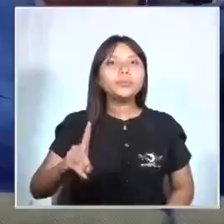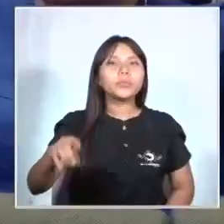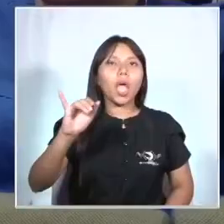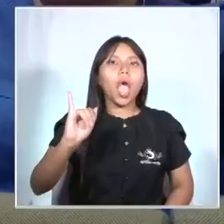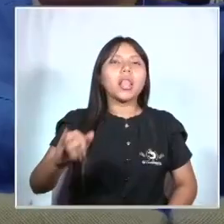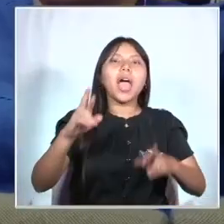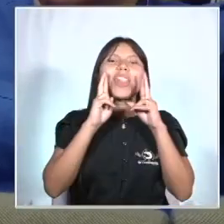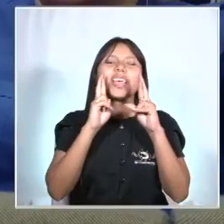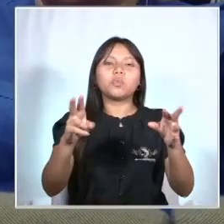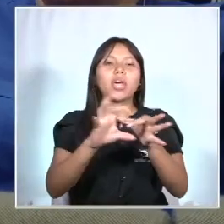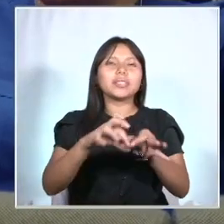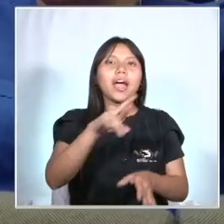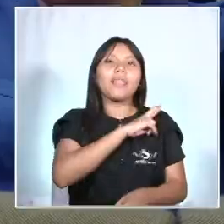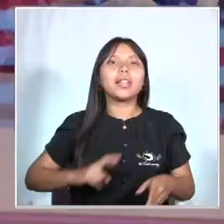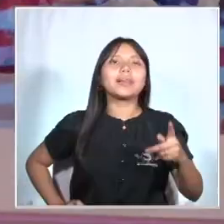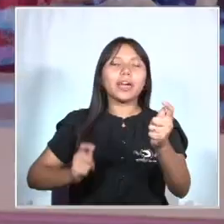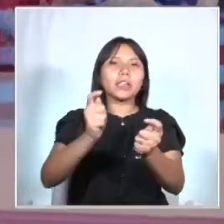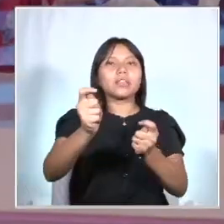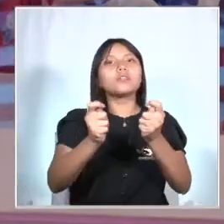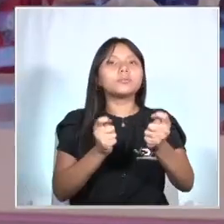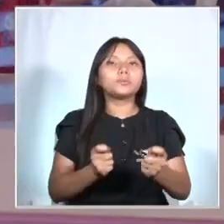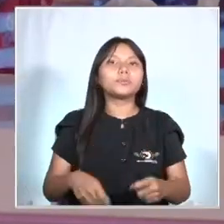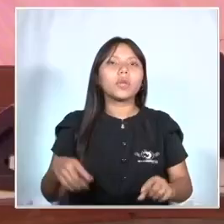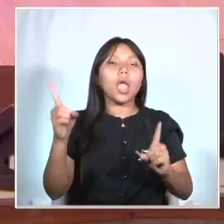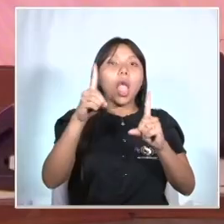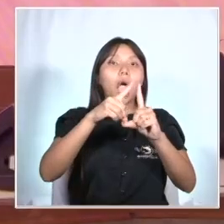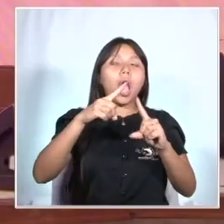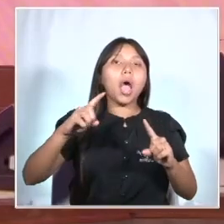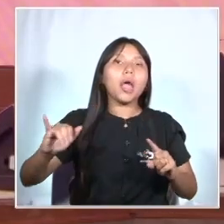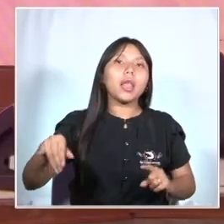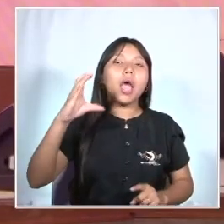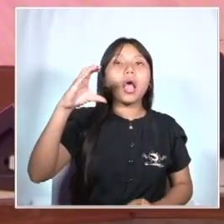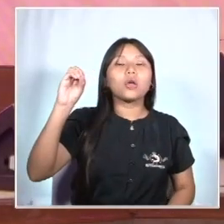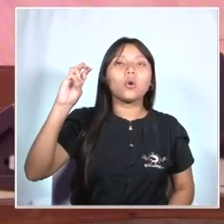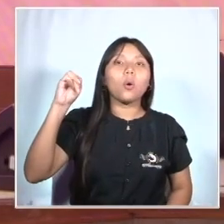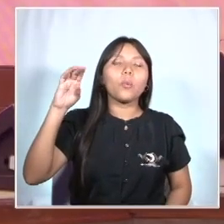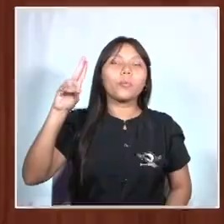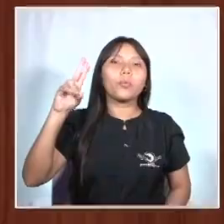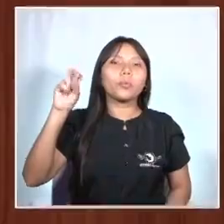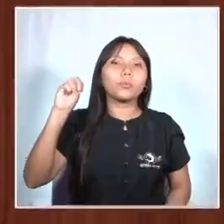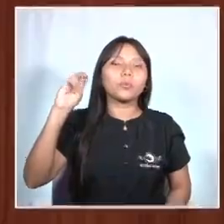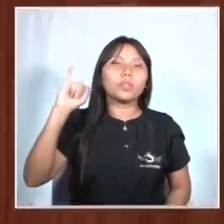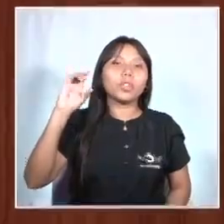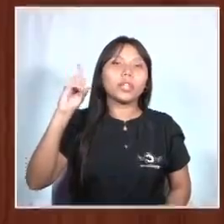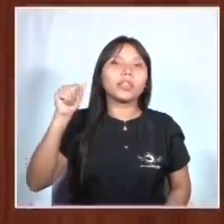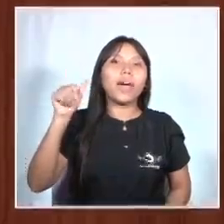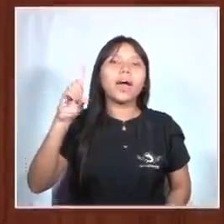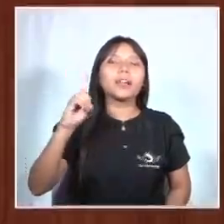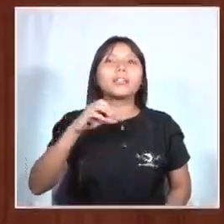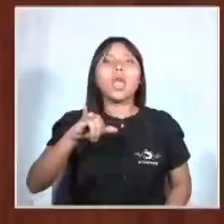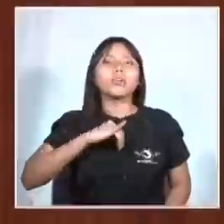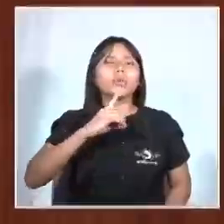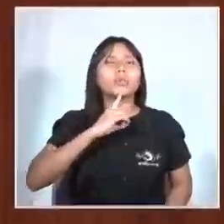la respuesta del reino a la comunidad donde me han plantado. Yo soy